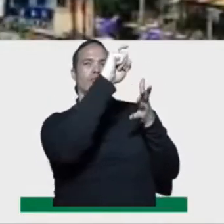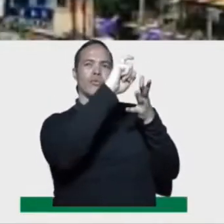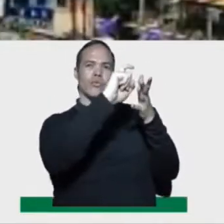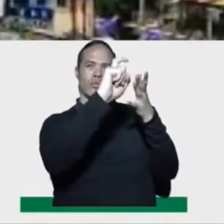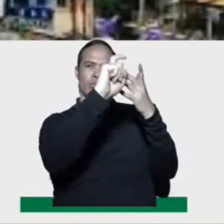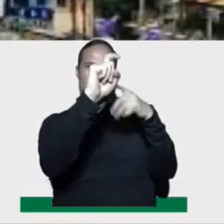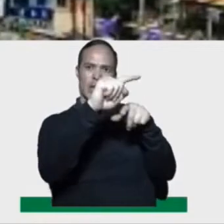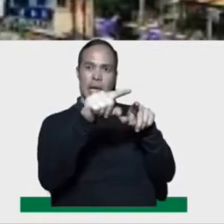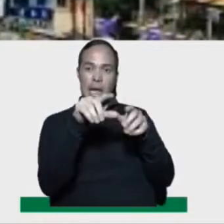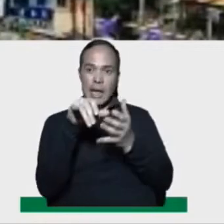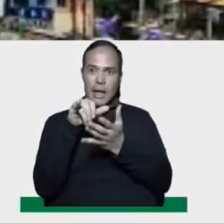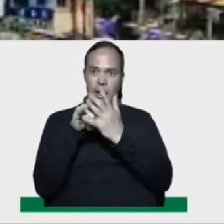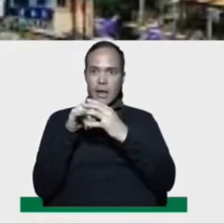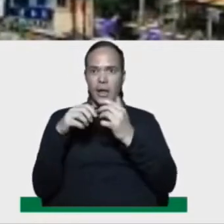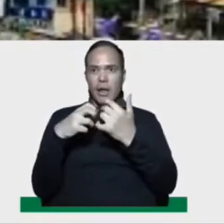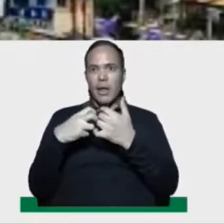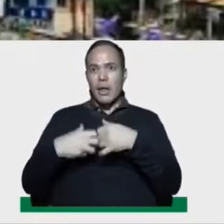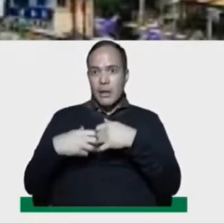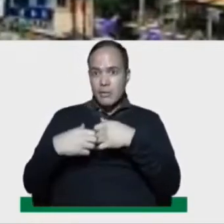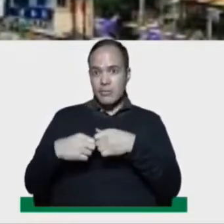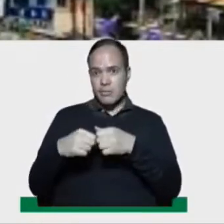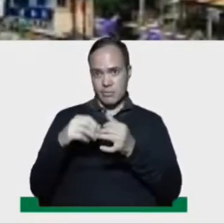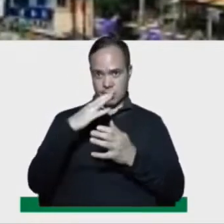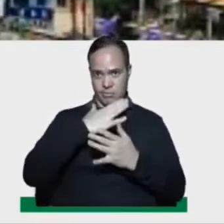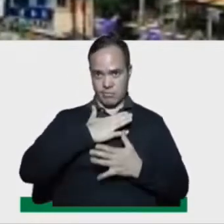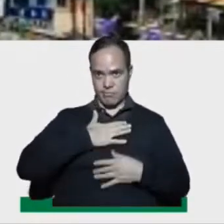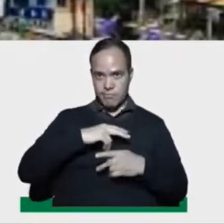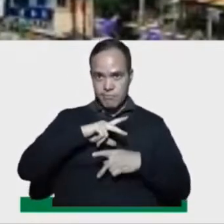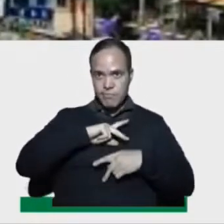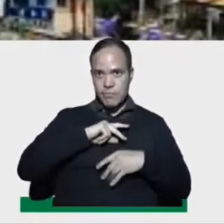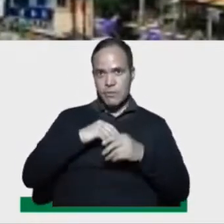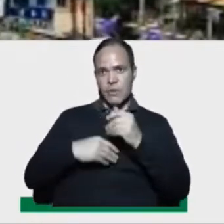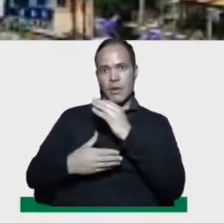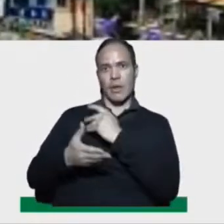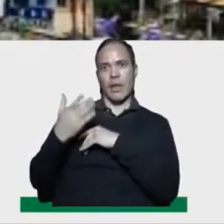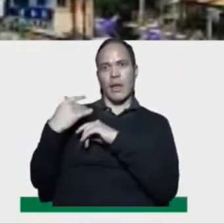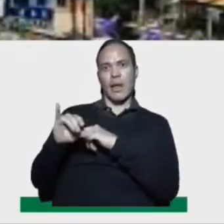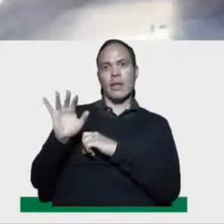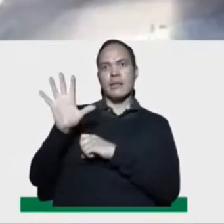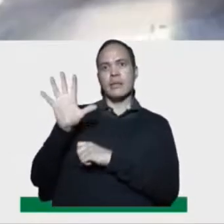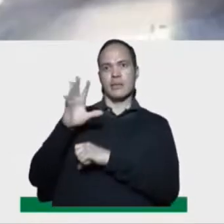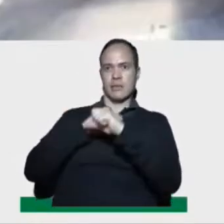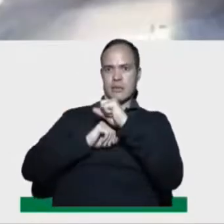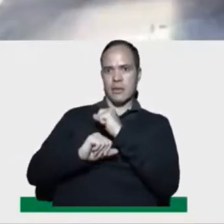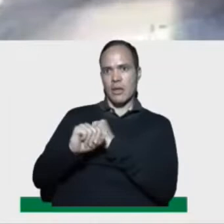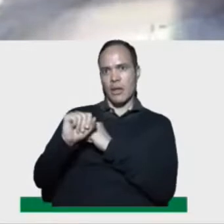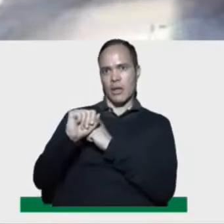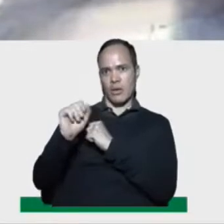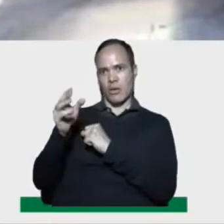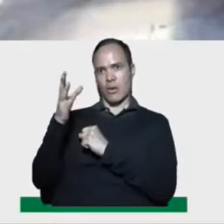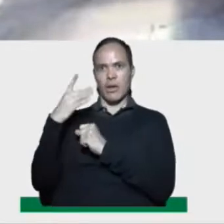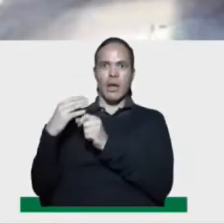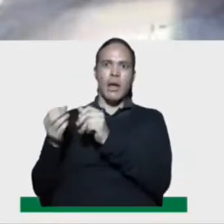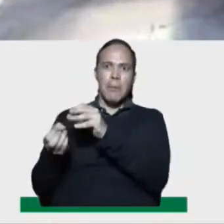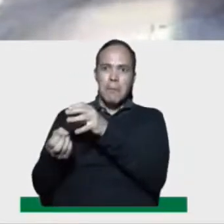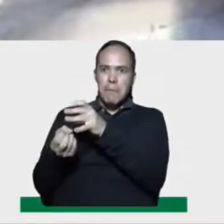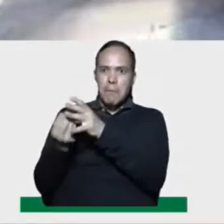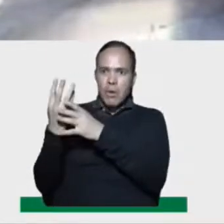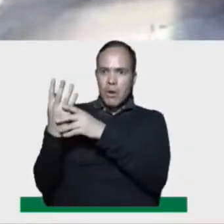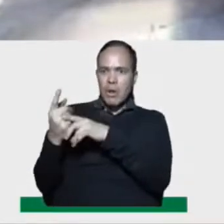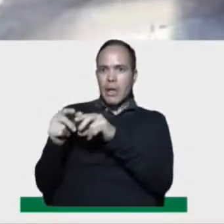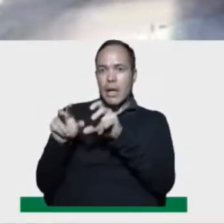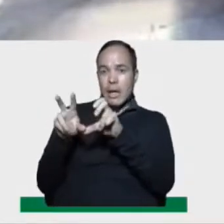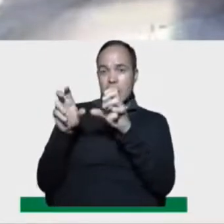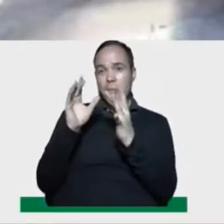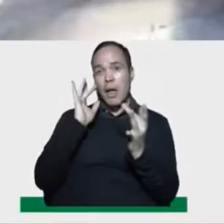nosotros nace hace cinco años no era la idea de estar con relación al turismo